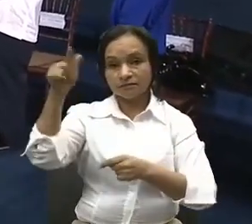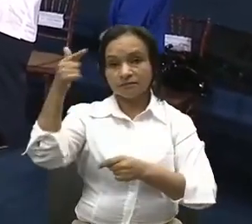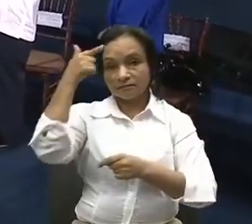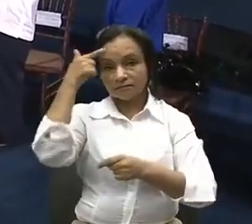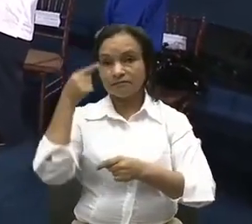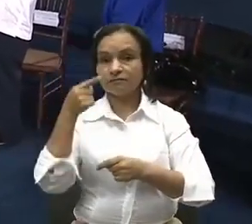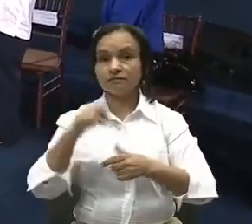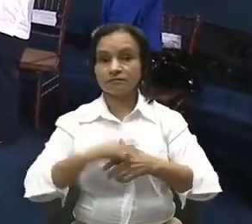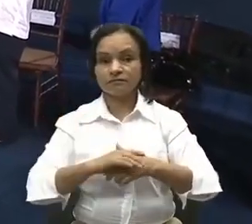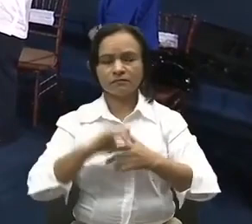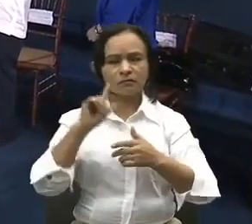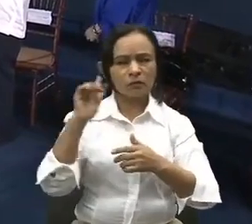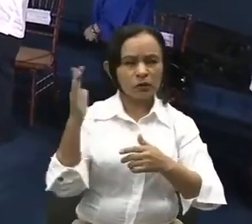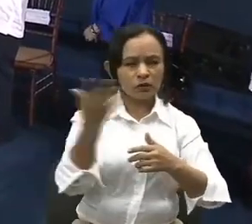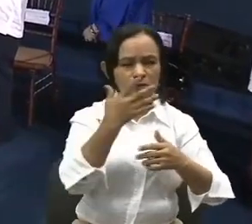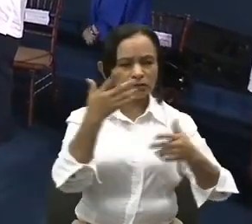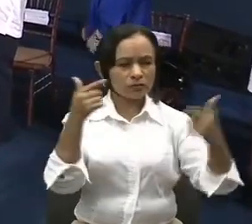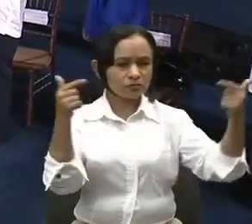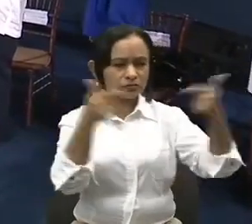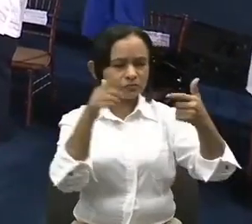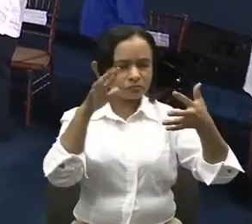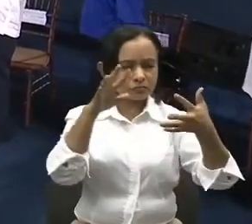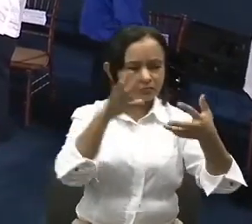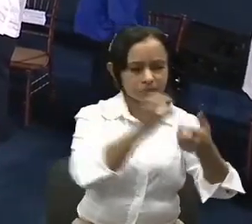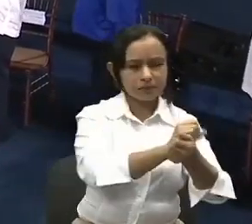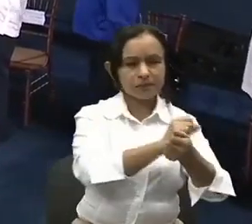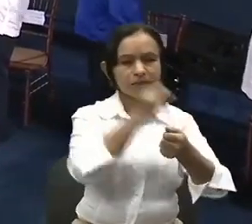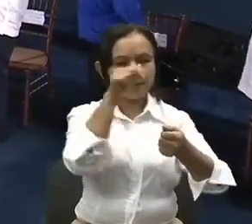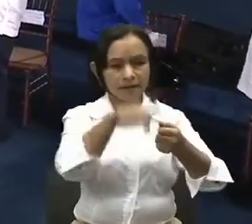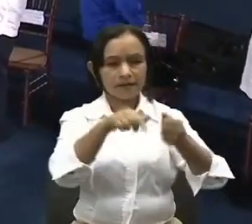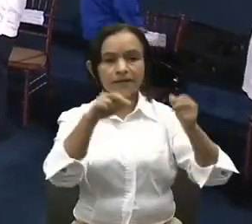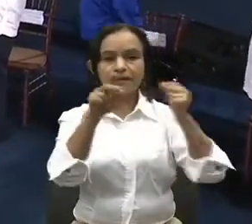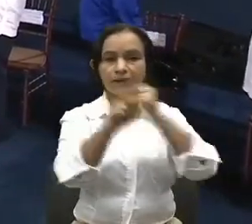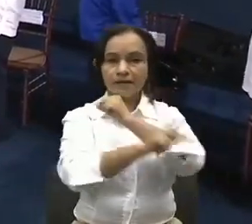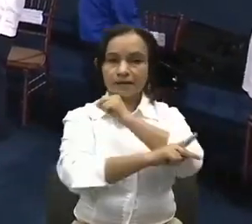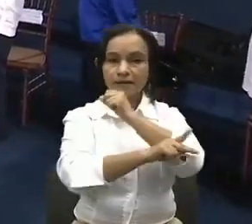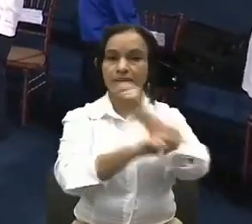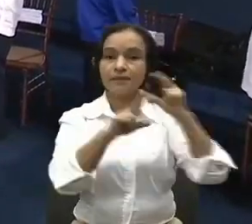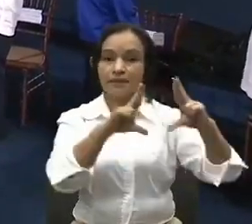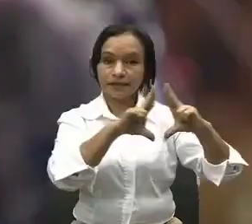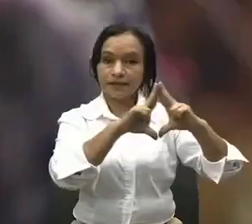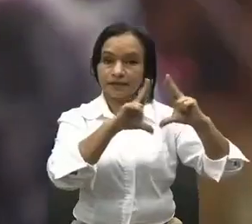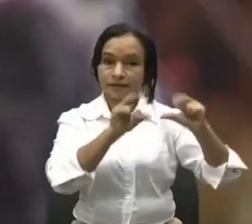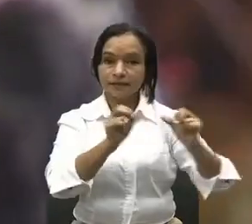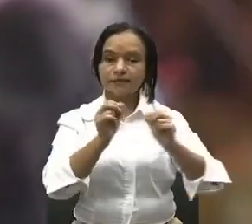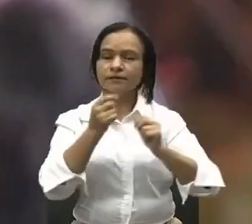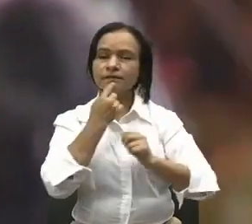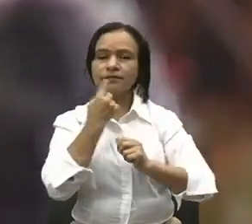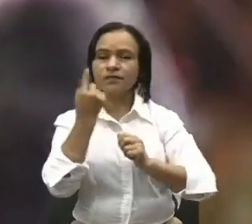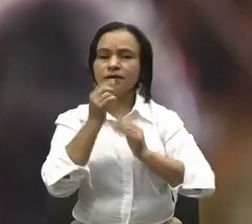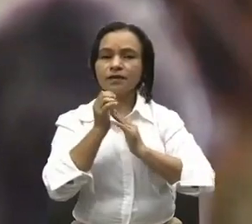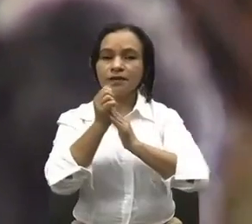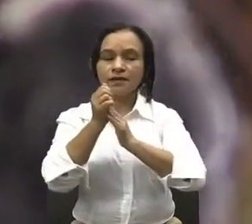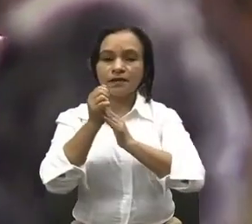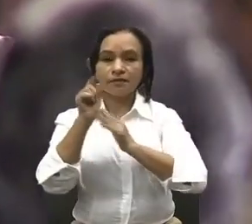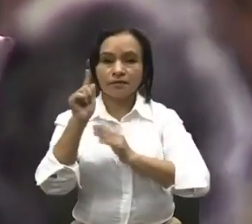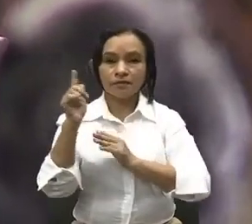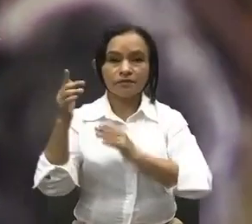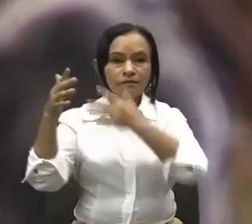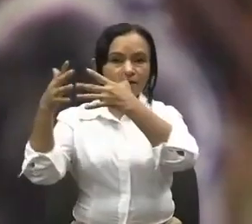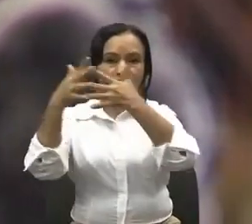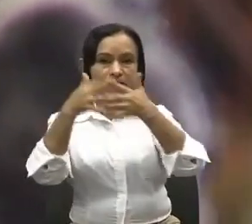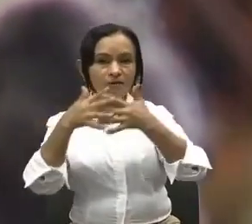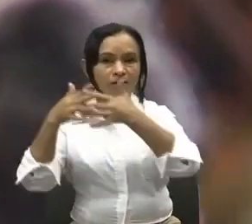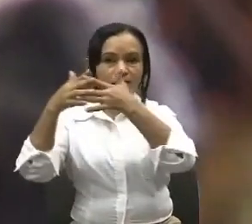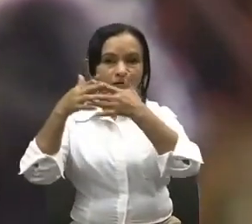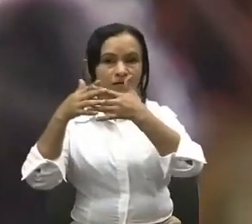por la destrucción provocada en este país, dirigida por las agencias de inteligencia de los Estados